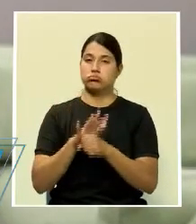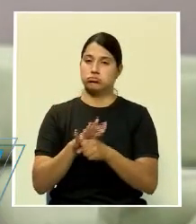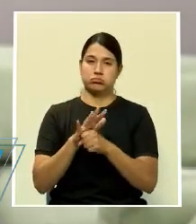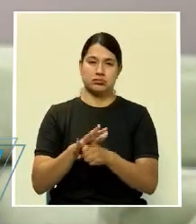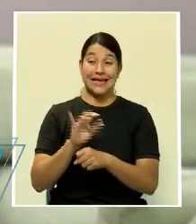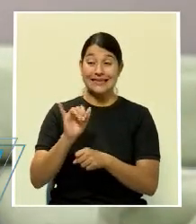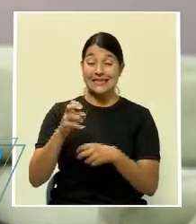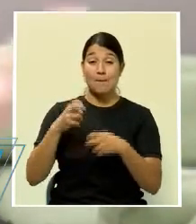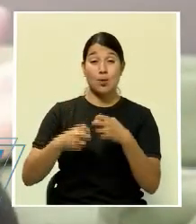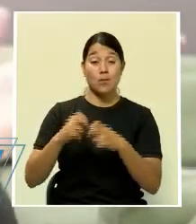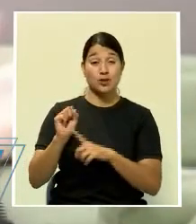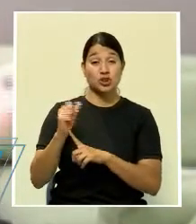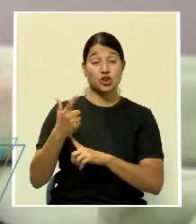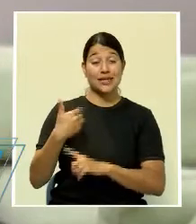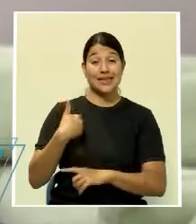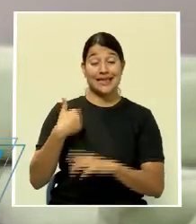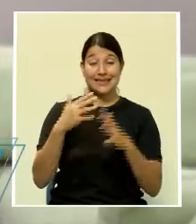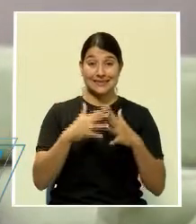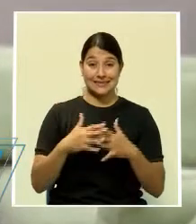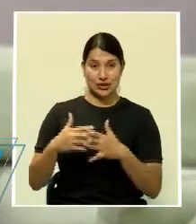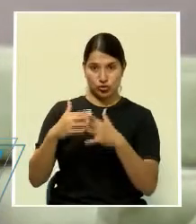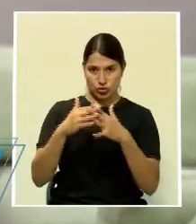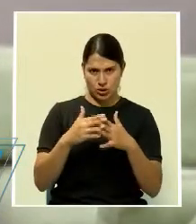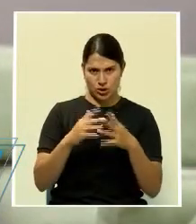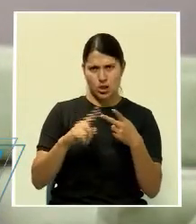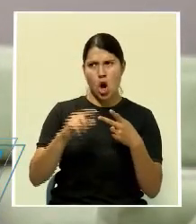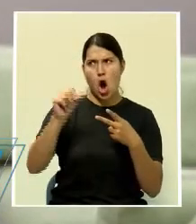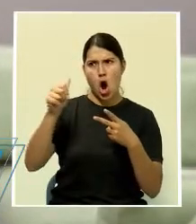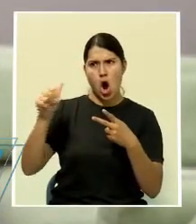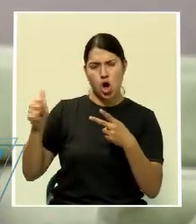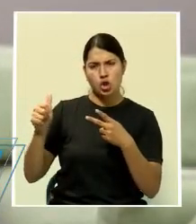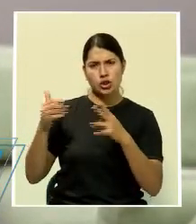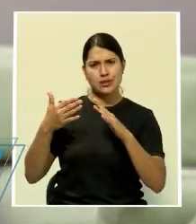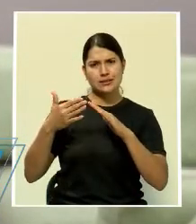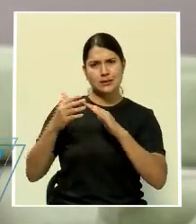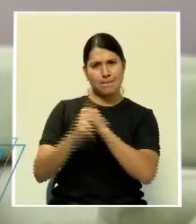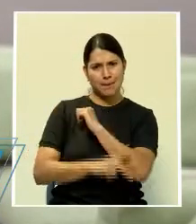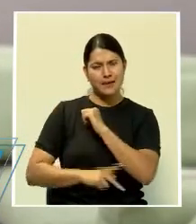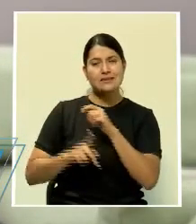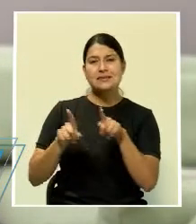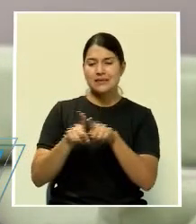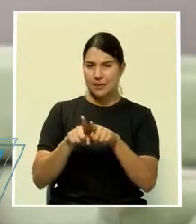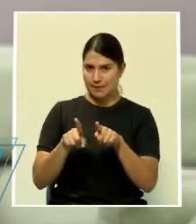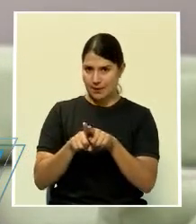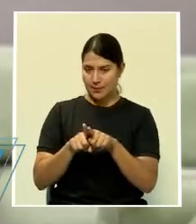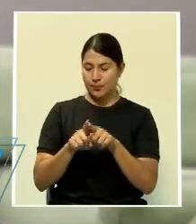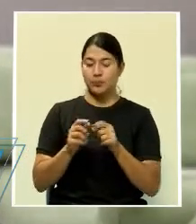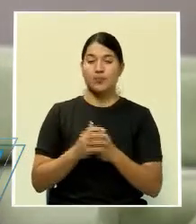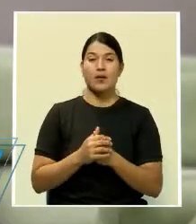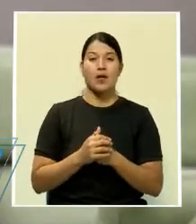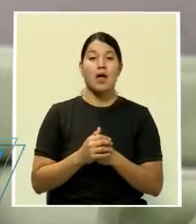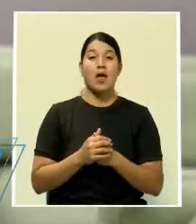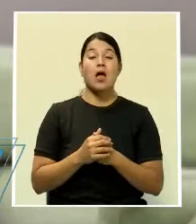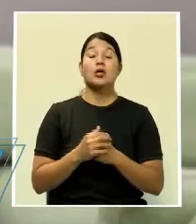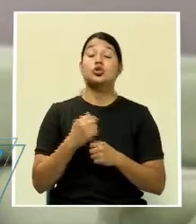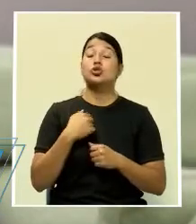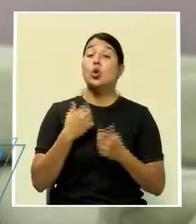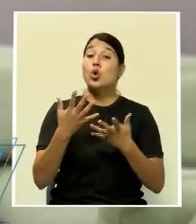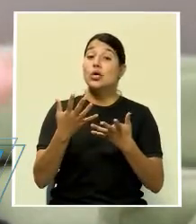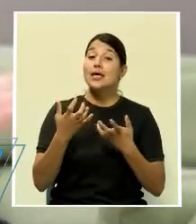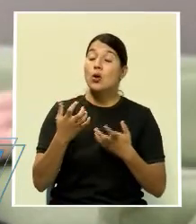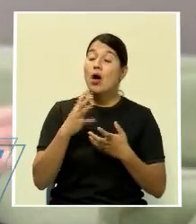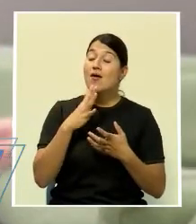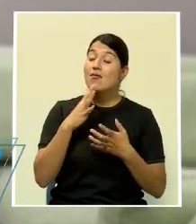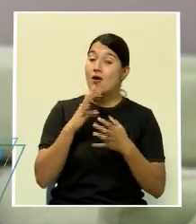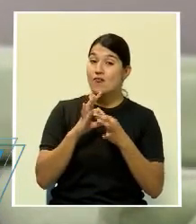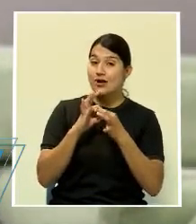gran dilema social, y yo implicaría a otras sociedades también, a otros contextos. Hay un elemento que quisiera colocar,